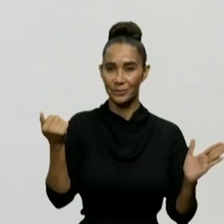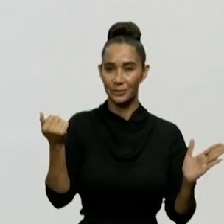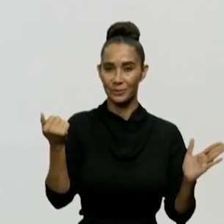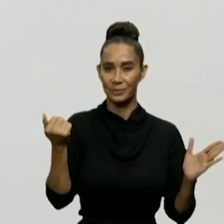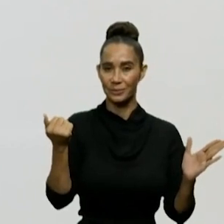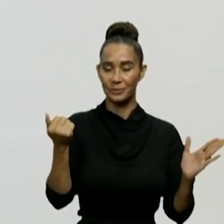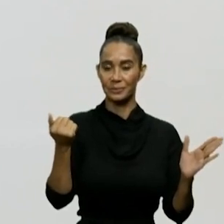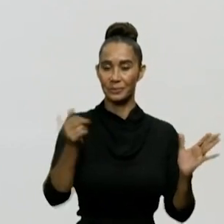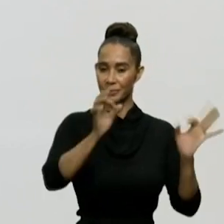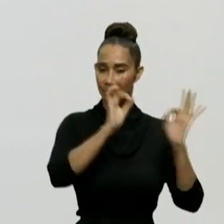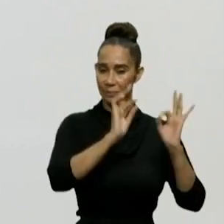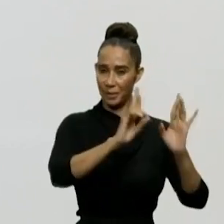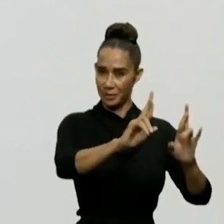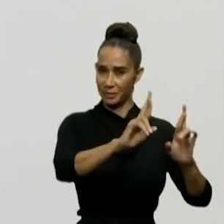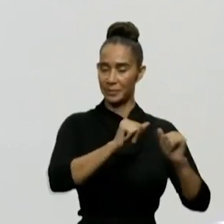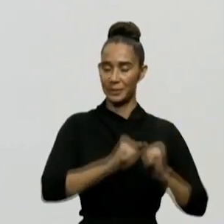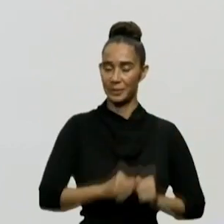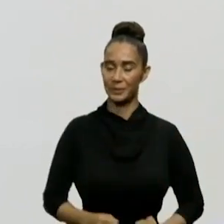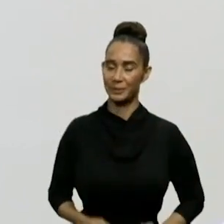más digno.